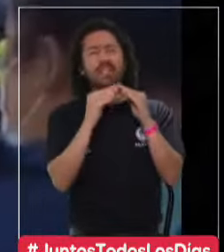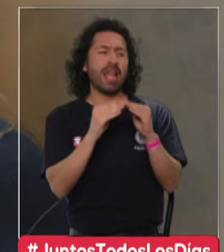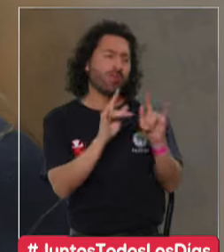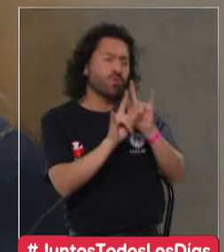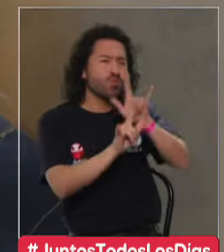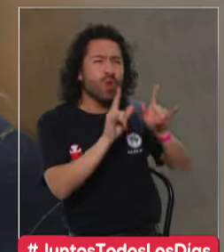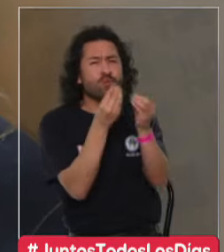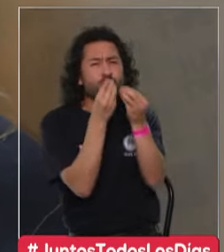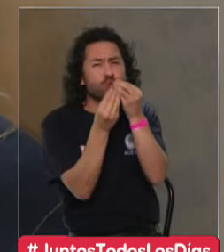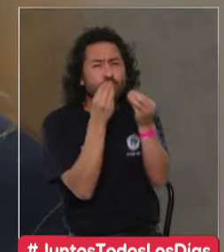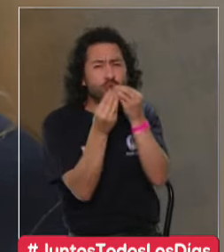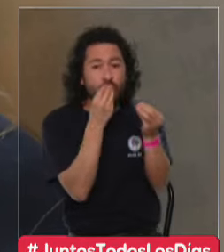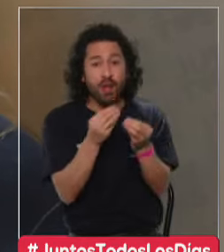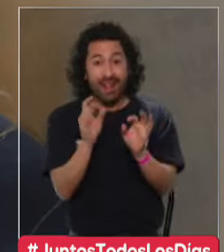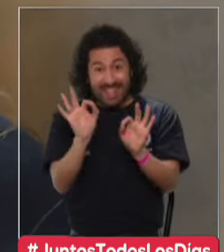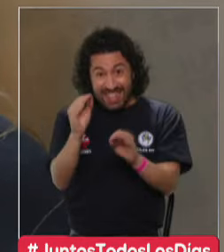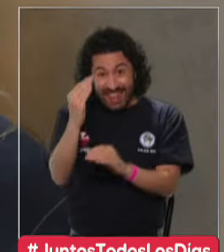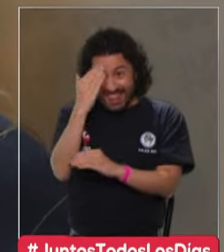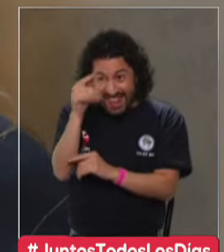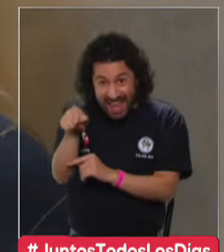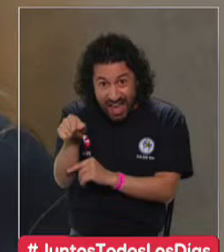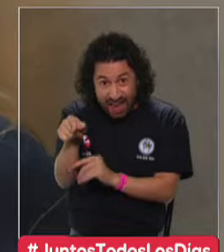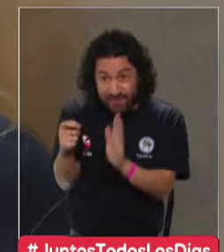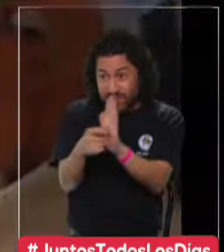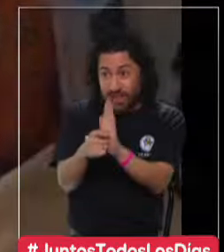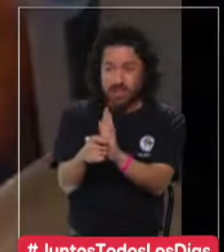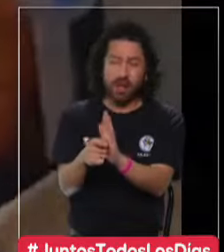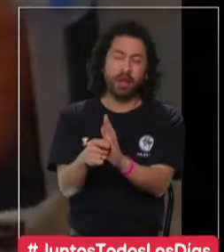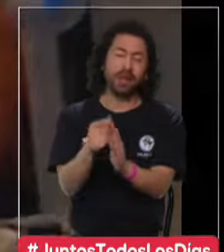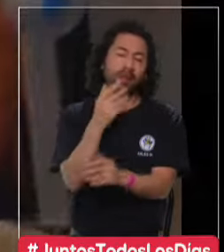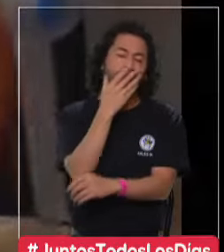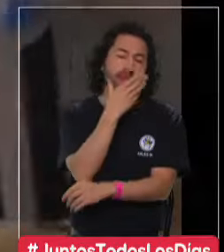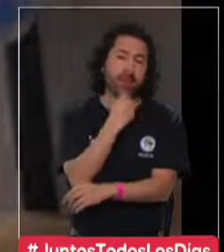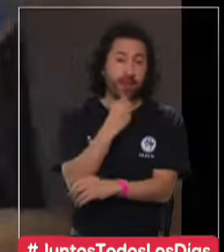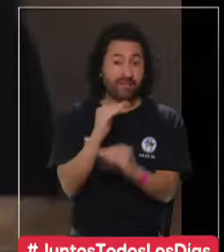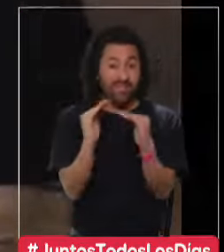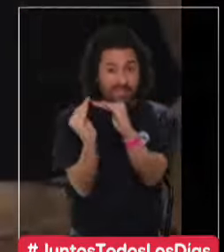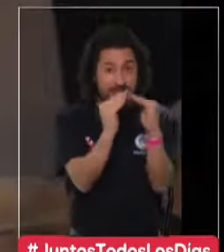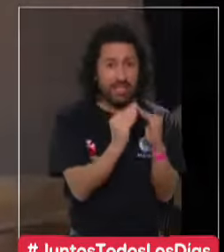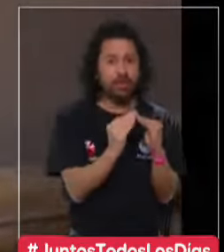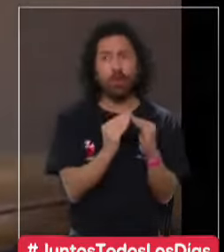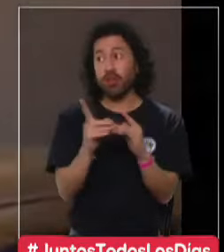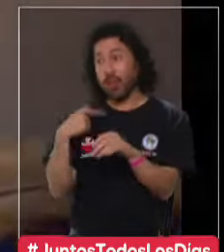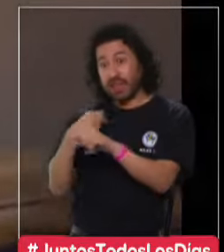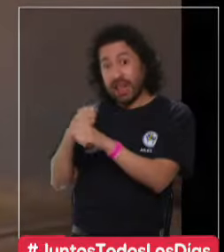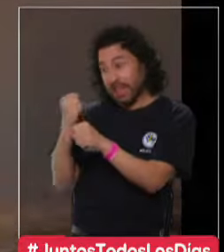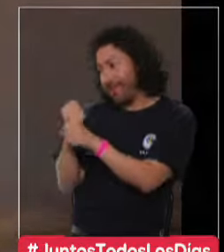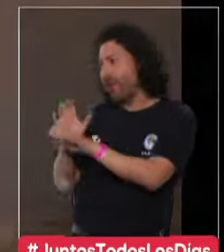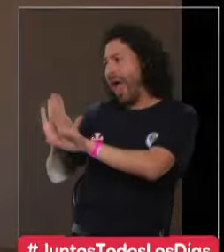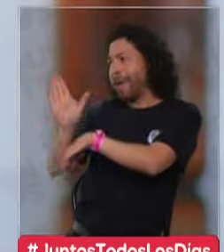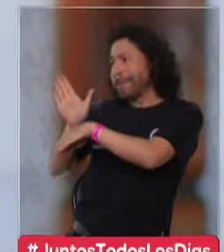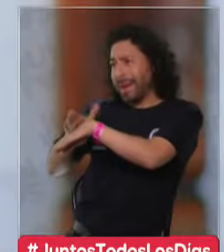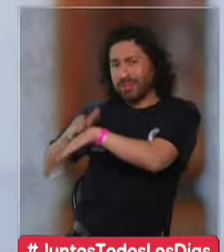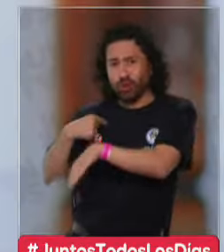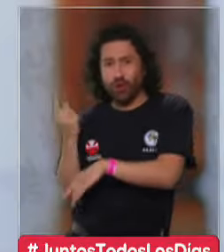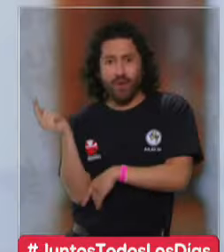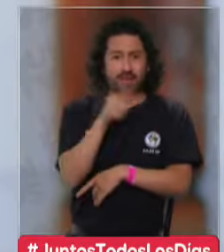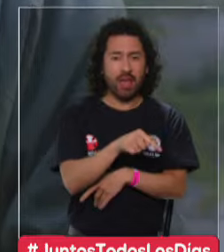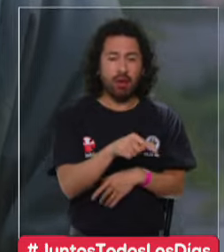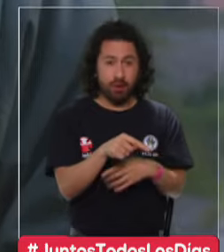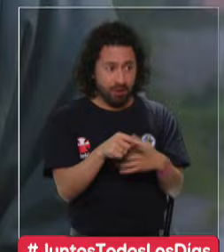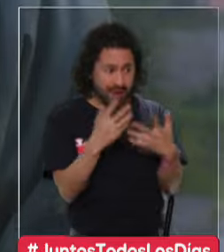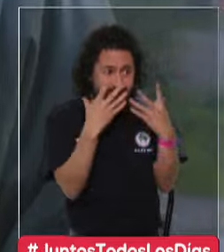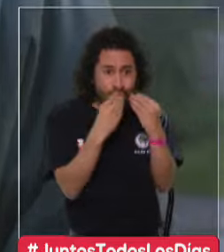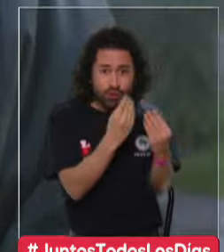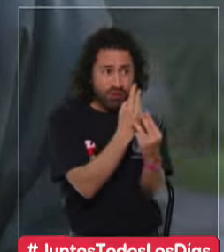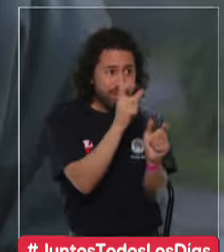Martina. Uf, ese día fue lindo. Vecinos que pidieron permisos de su trabajo para estar presente acá. Fue hermoso.